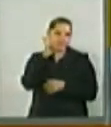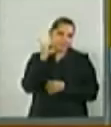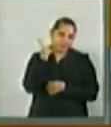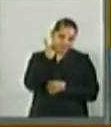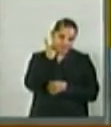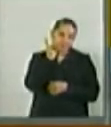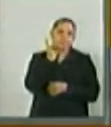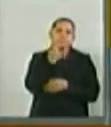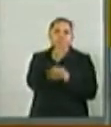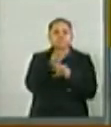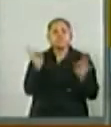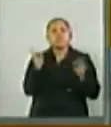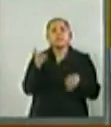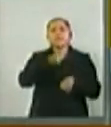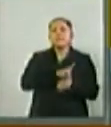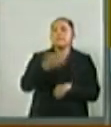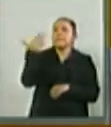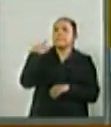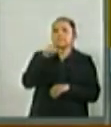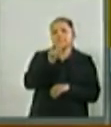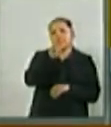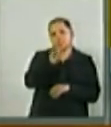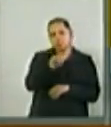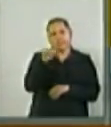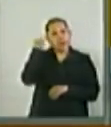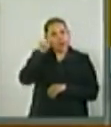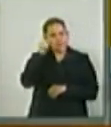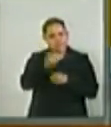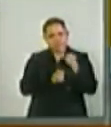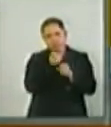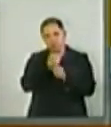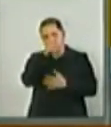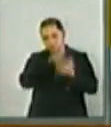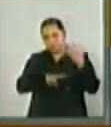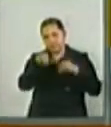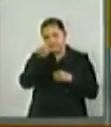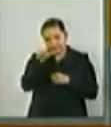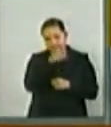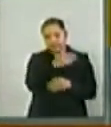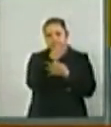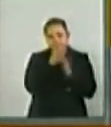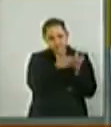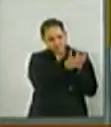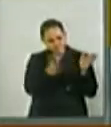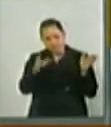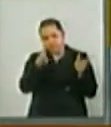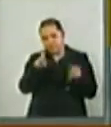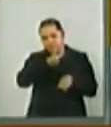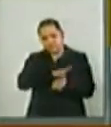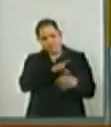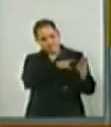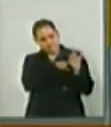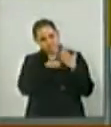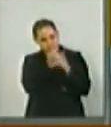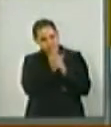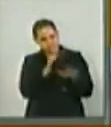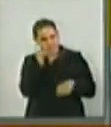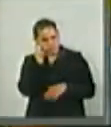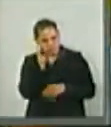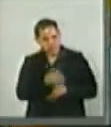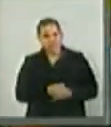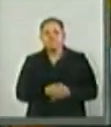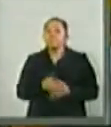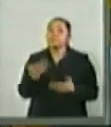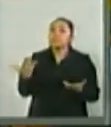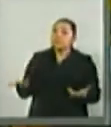Diputados el pasado 29 de abril de 2016. Es cuanto, señor presidente. Muchas gracias. Muchas